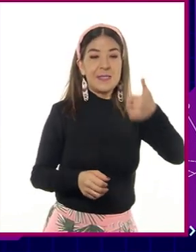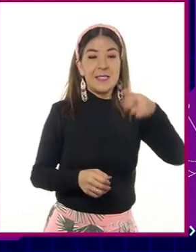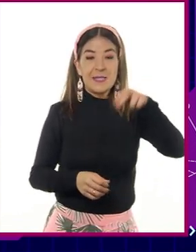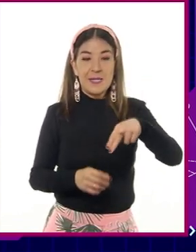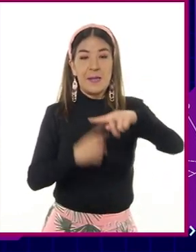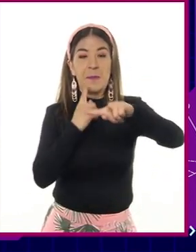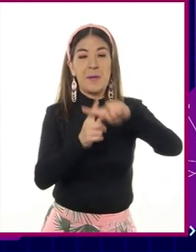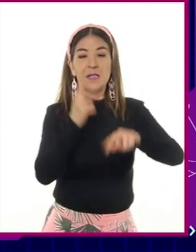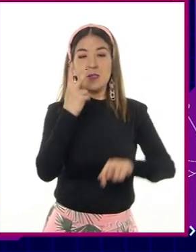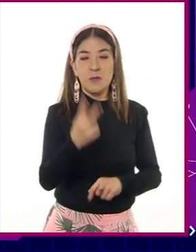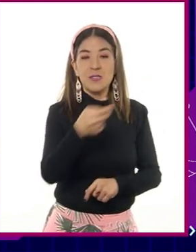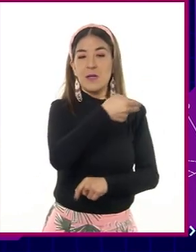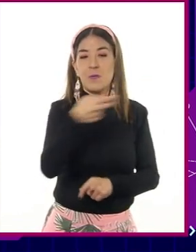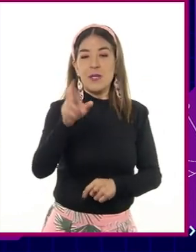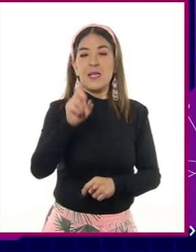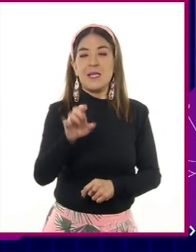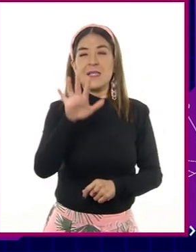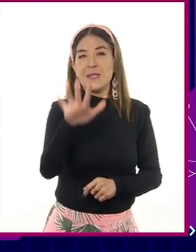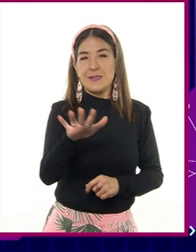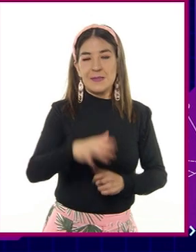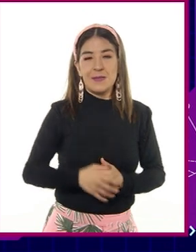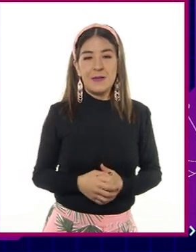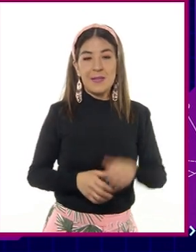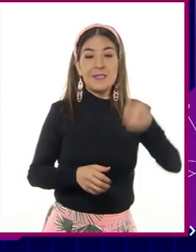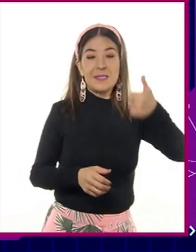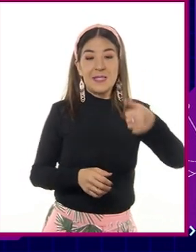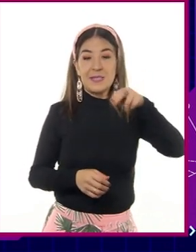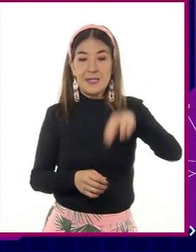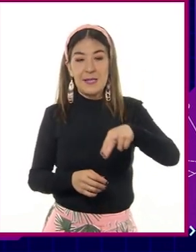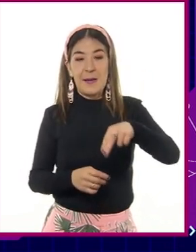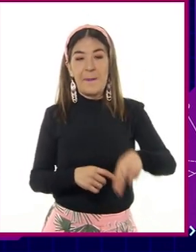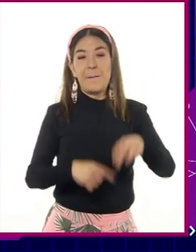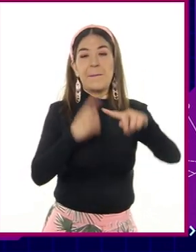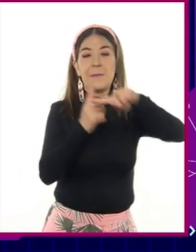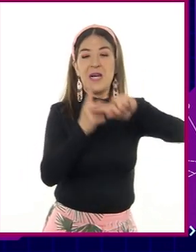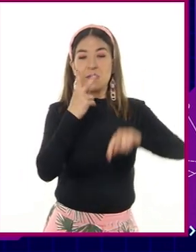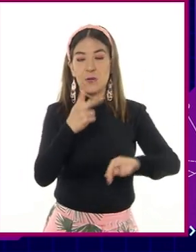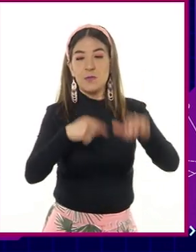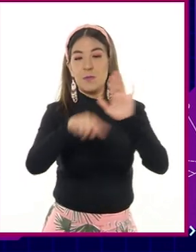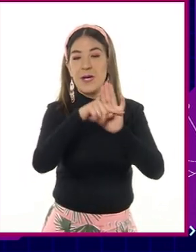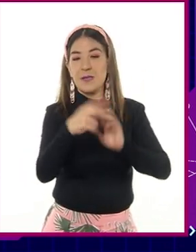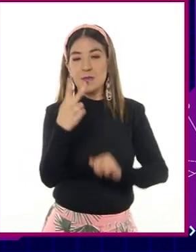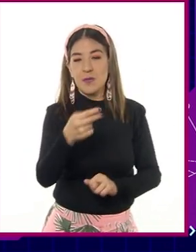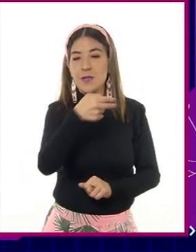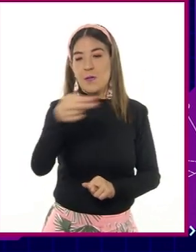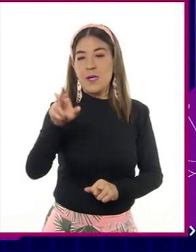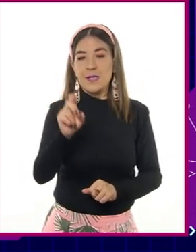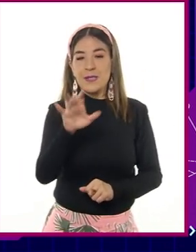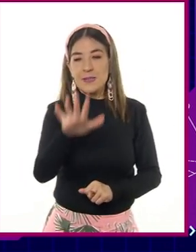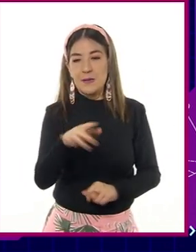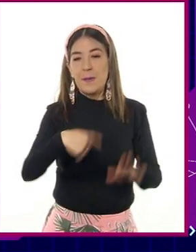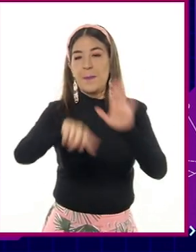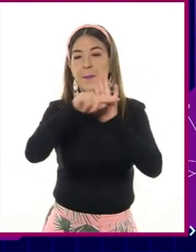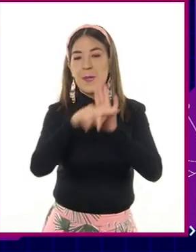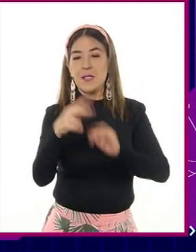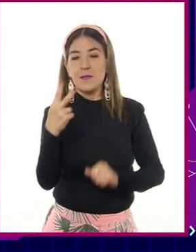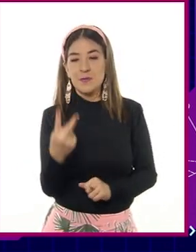más 2 igual a 35. 6n más 2 menos 2 igual a 35 menos